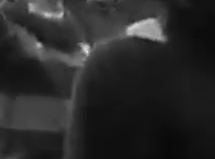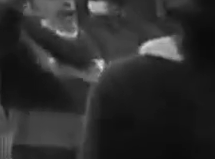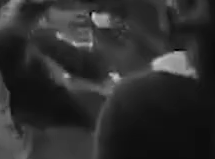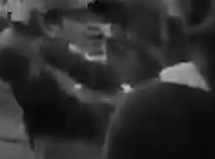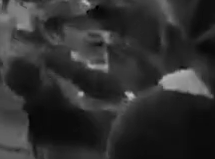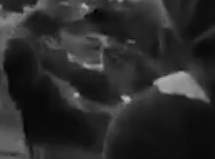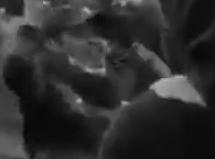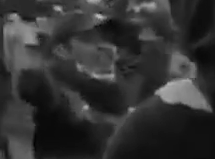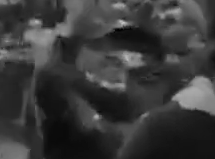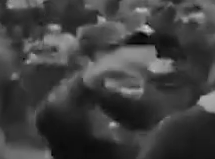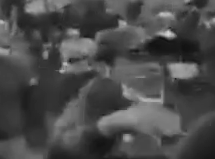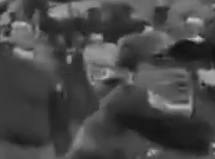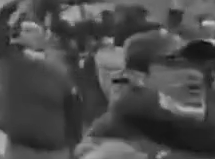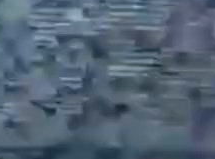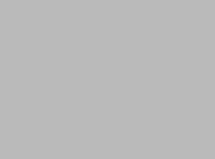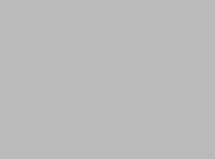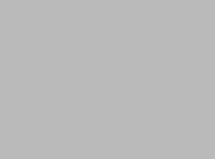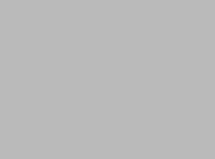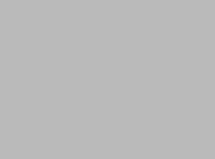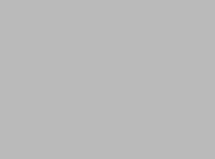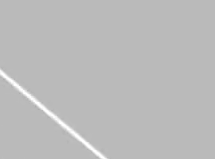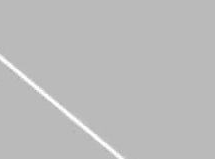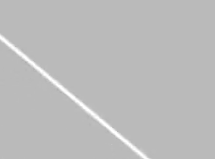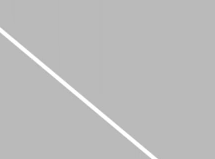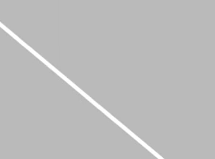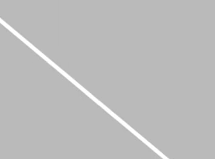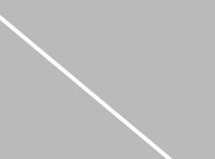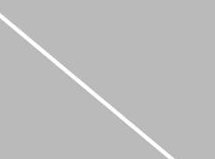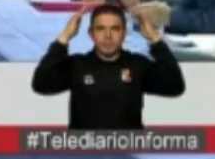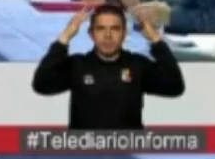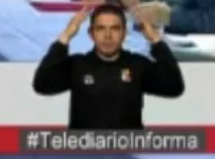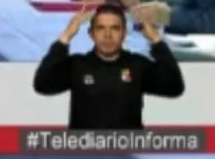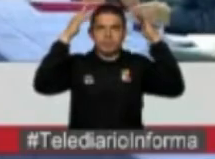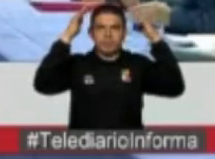social, obligando al gobierno a negociar. 13 de octubre, mesa de